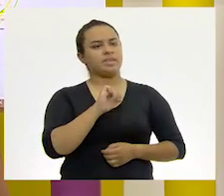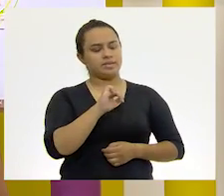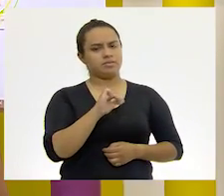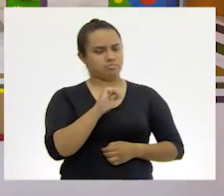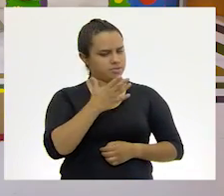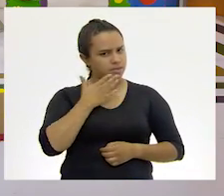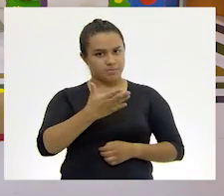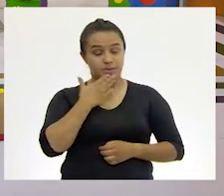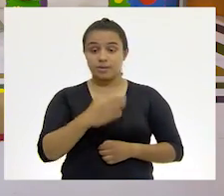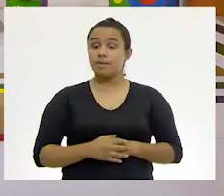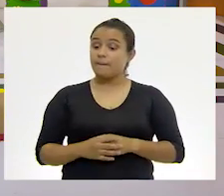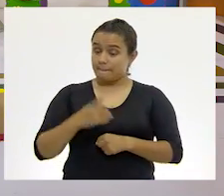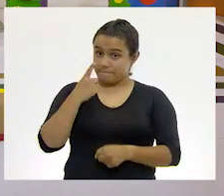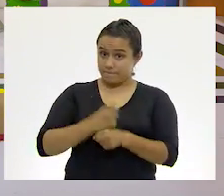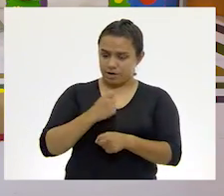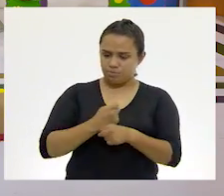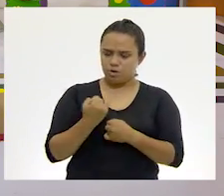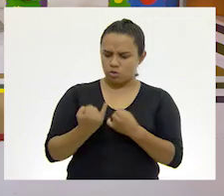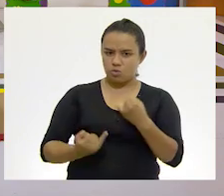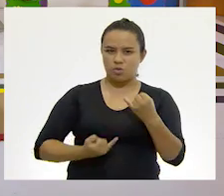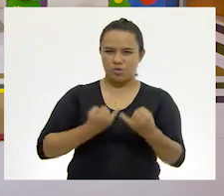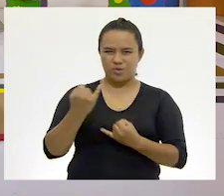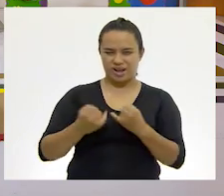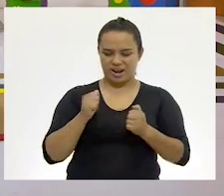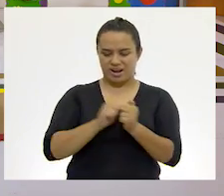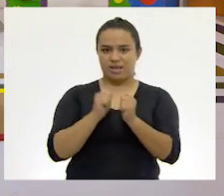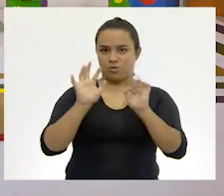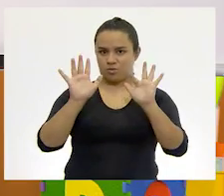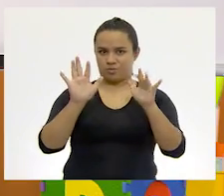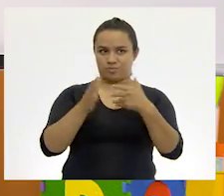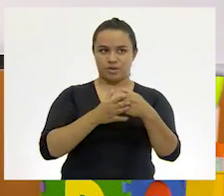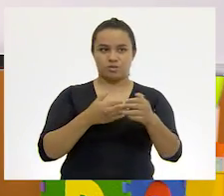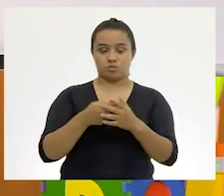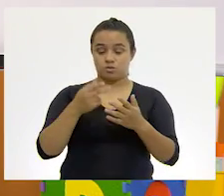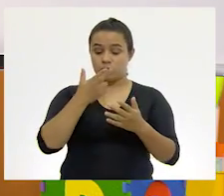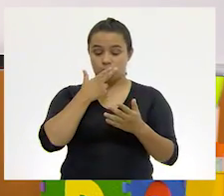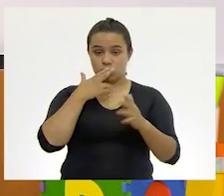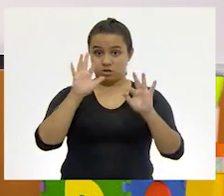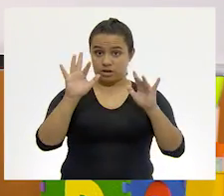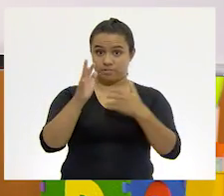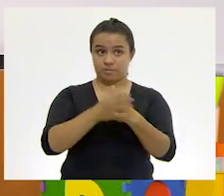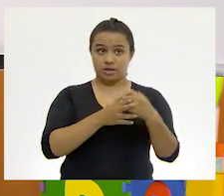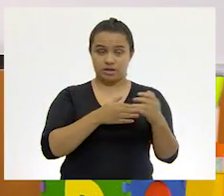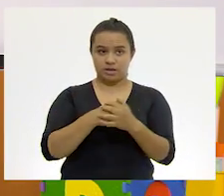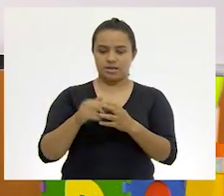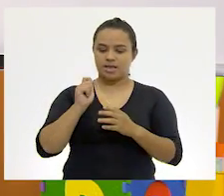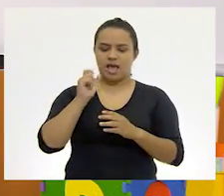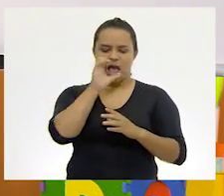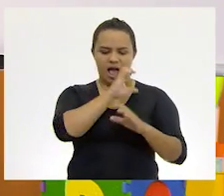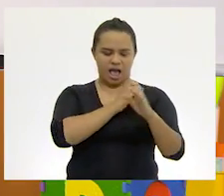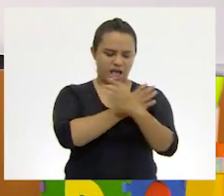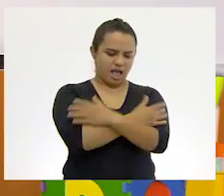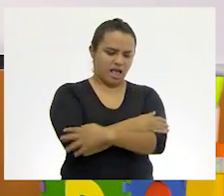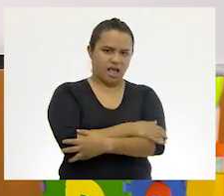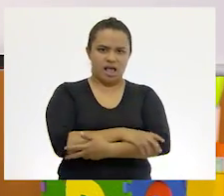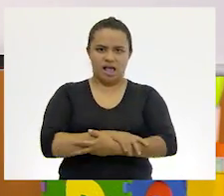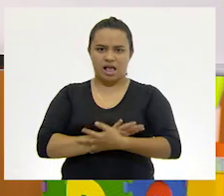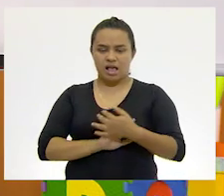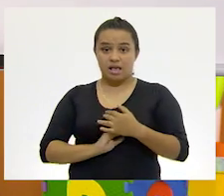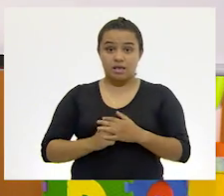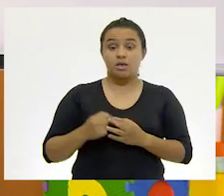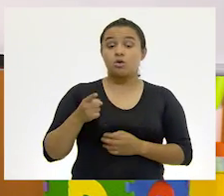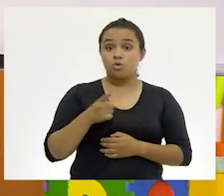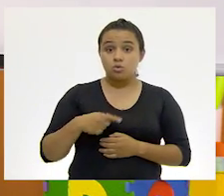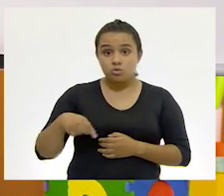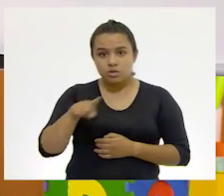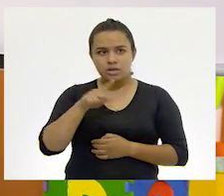Sí, me parece. Bueno, para empezar, primero vamos a jugar un poquito con nuestras manos. Vamos a usar nuestras manos y vamos a ir calentando, así es que procura